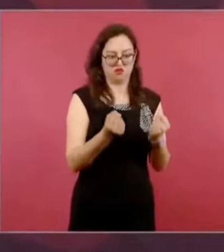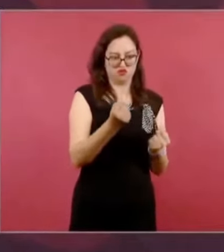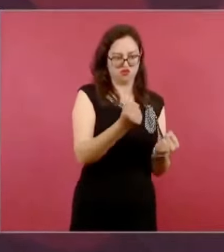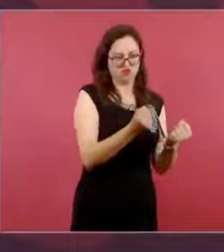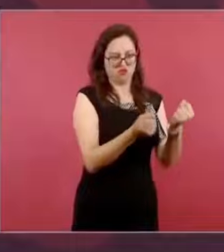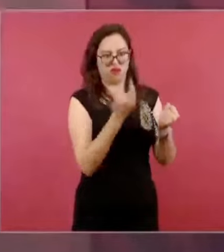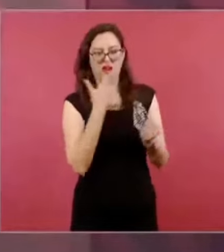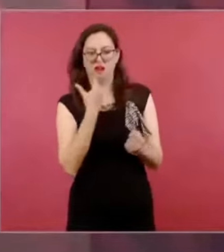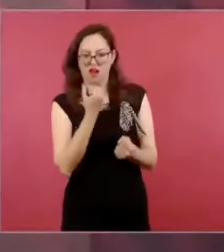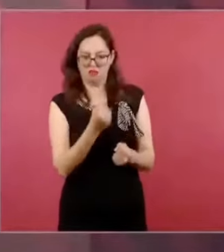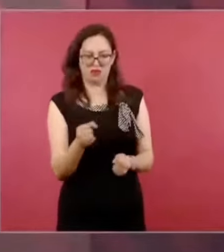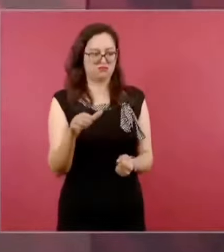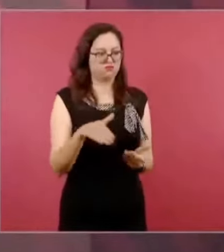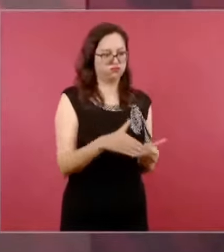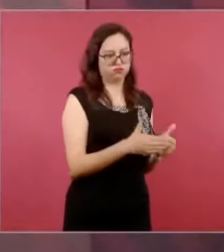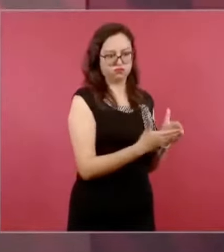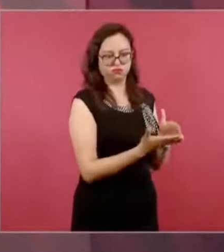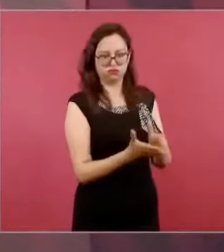y el que no sabe,